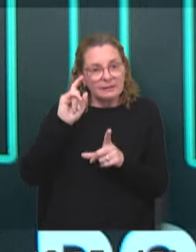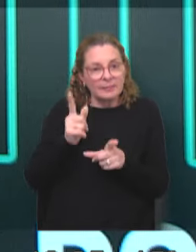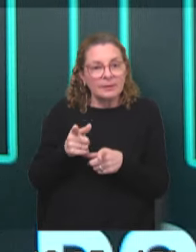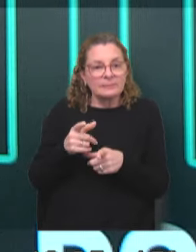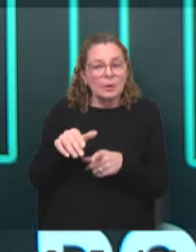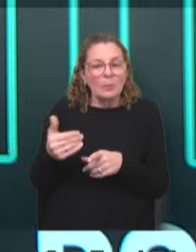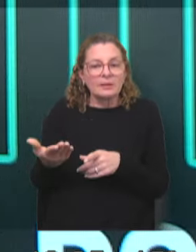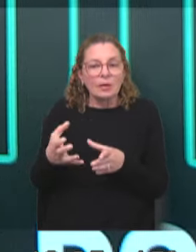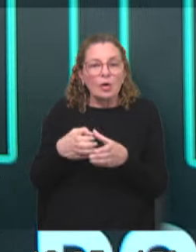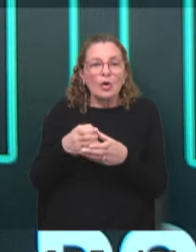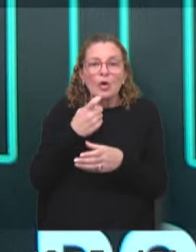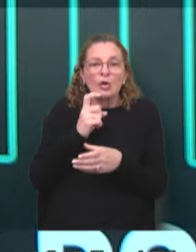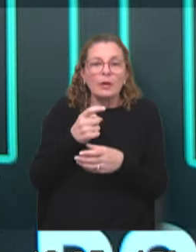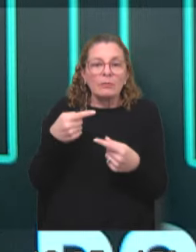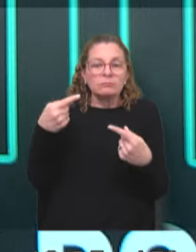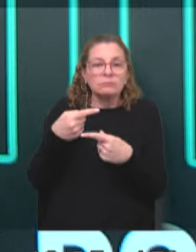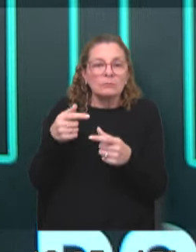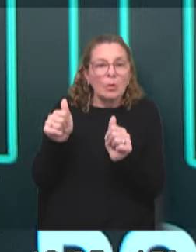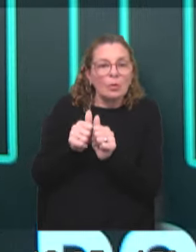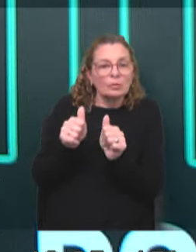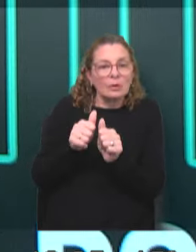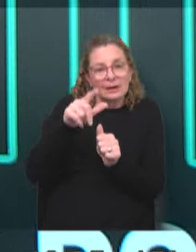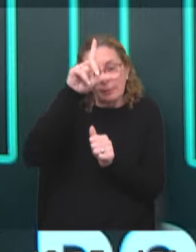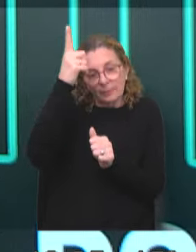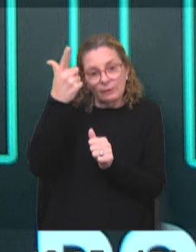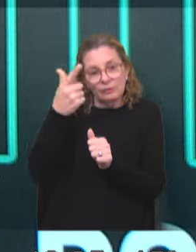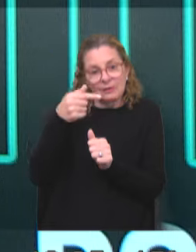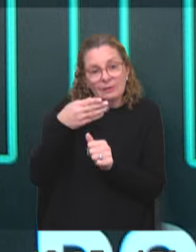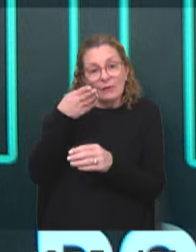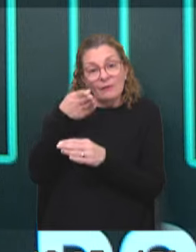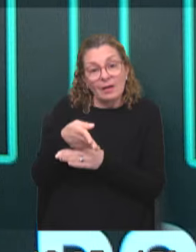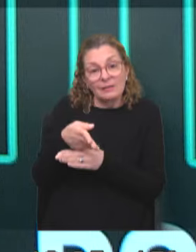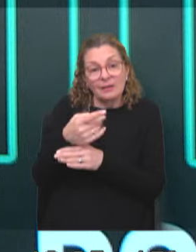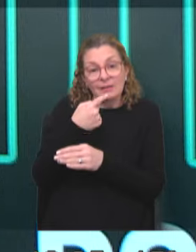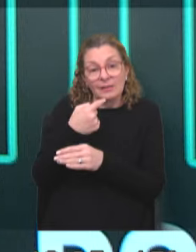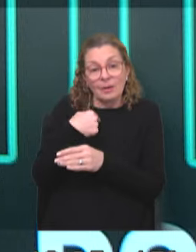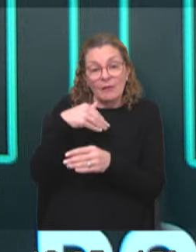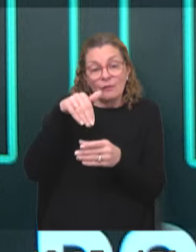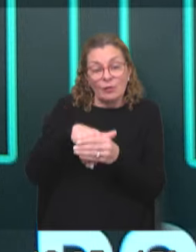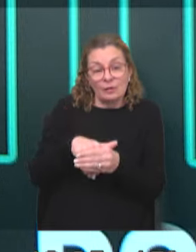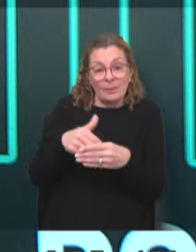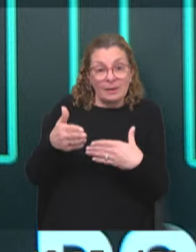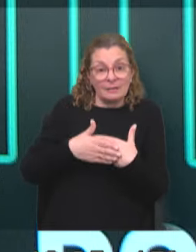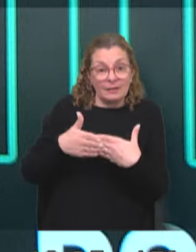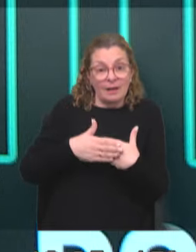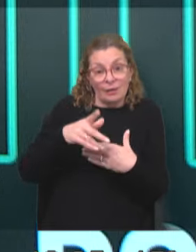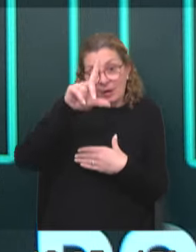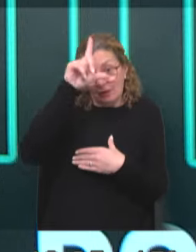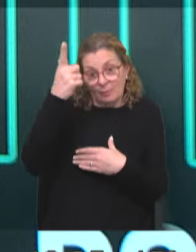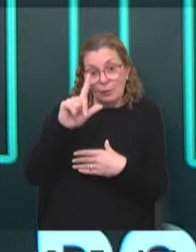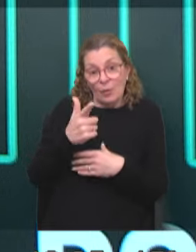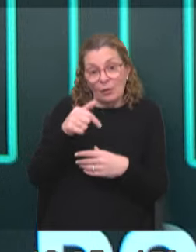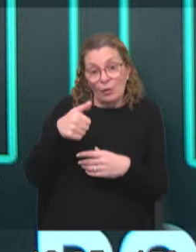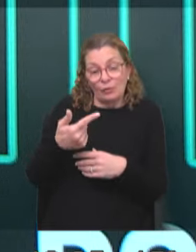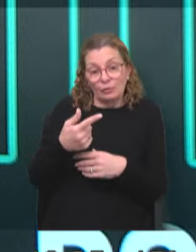parte del partido Colorado pegándose a la figura de la calle Pou cuando la calle Pou salga a escena va a decir bueno para votar a lo más cercano a la calle Pou no hay otro que